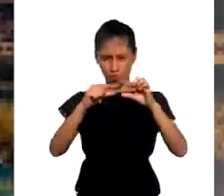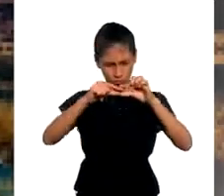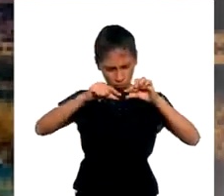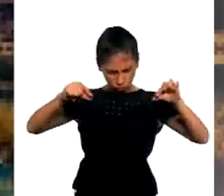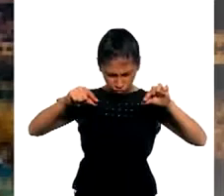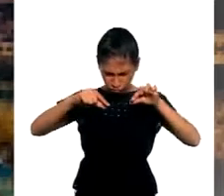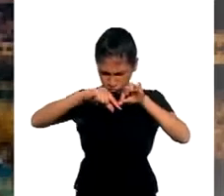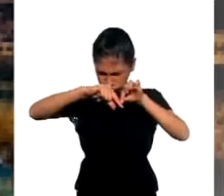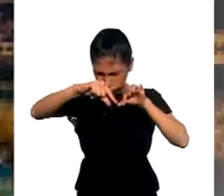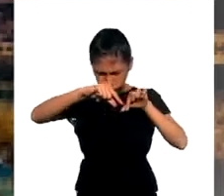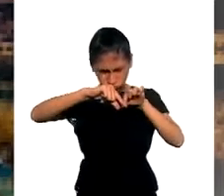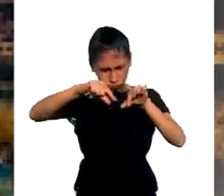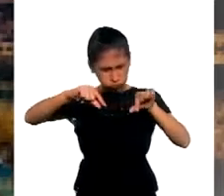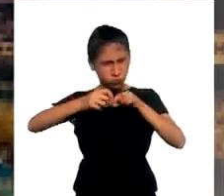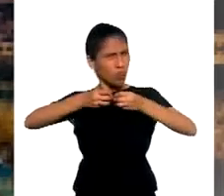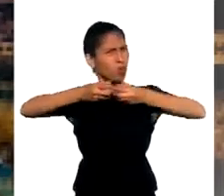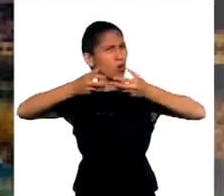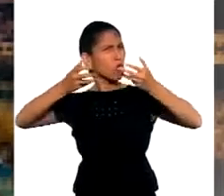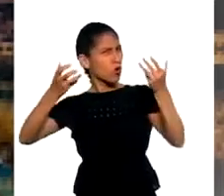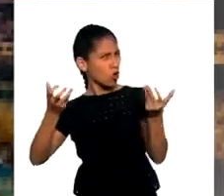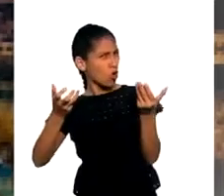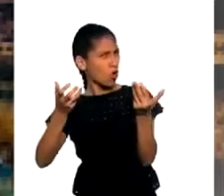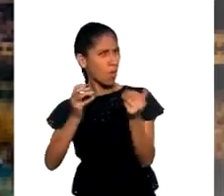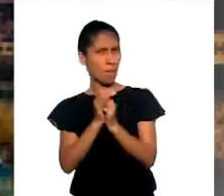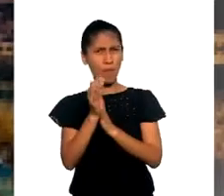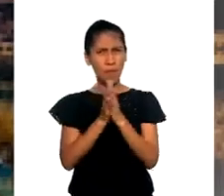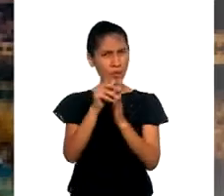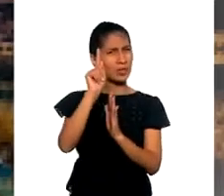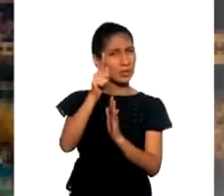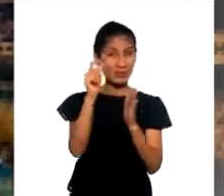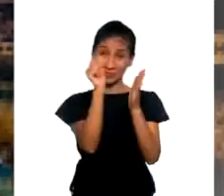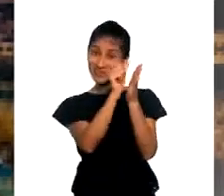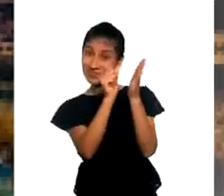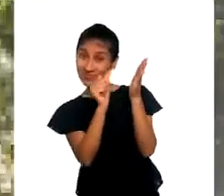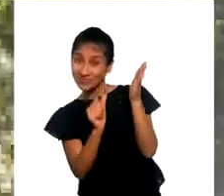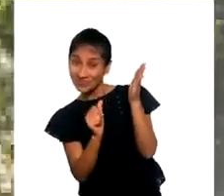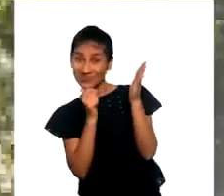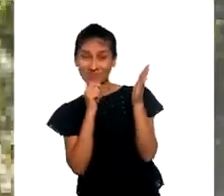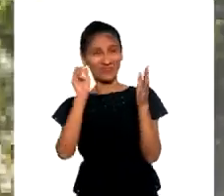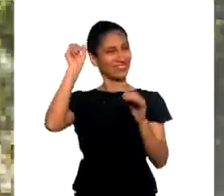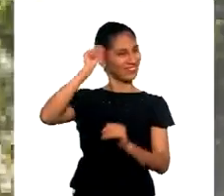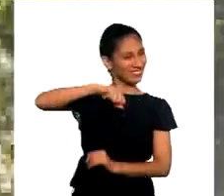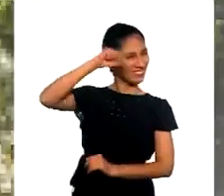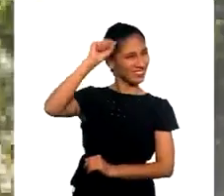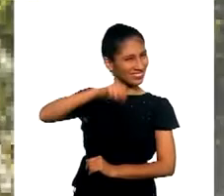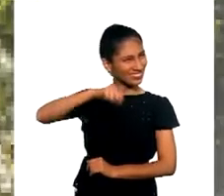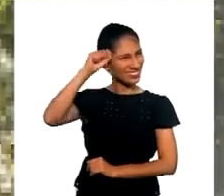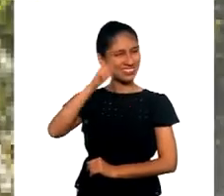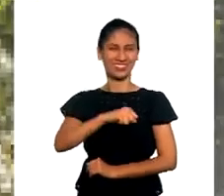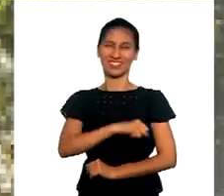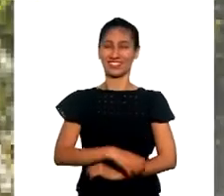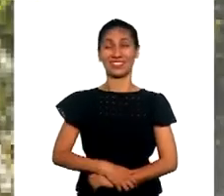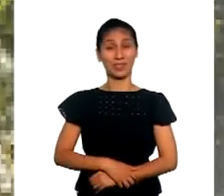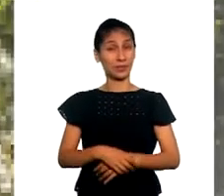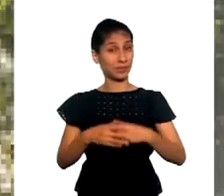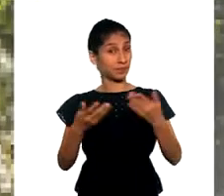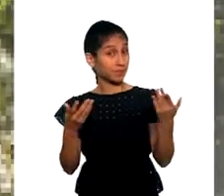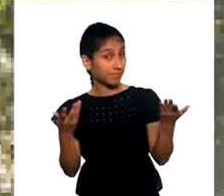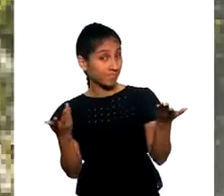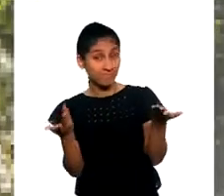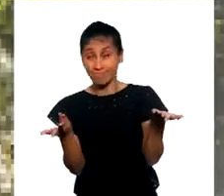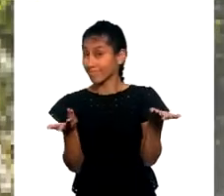que se formaron en el papel al armar la figura también estimado